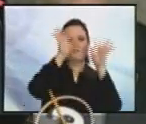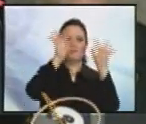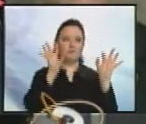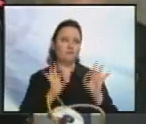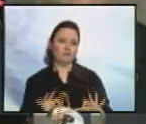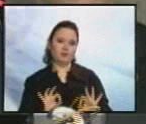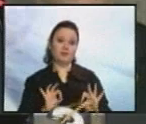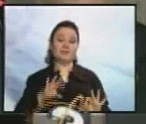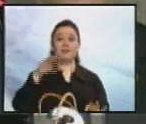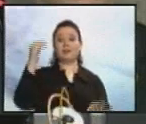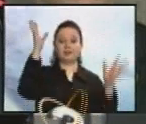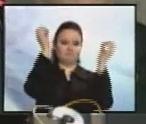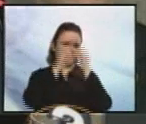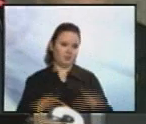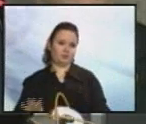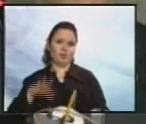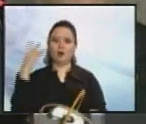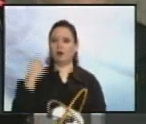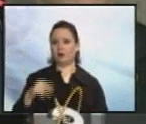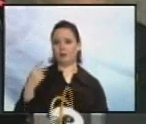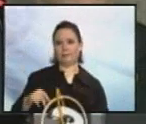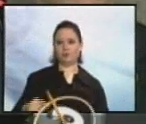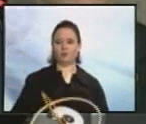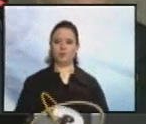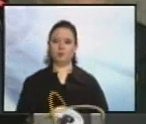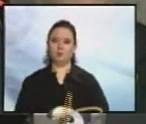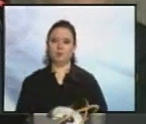la eliminen con retórica.